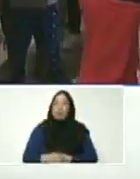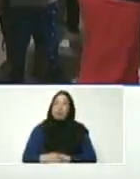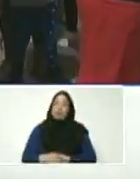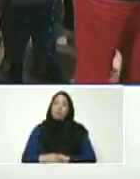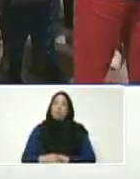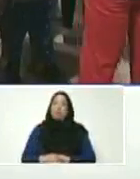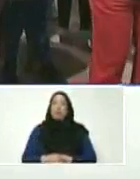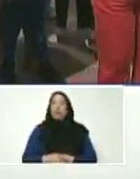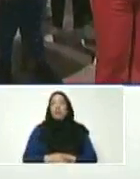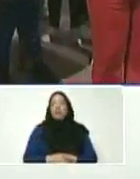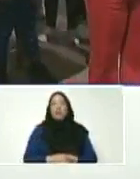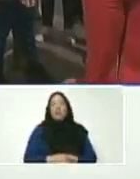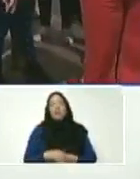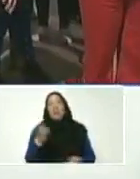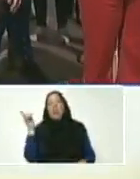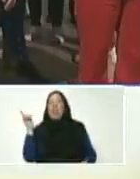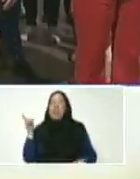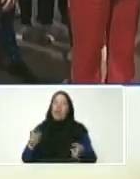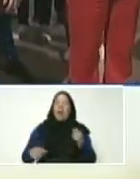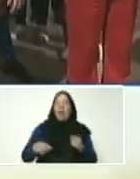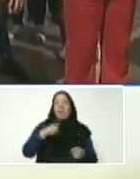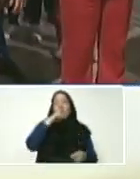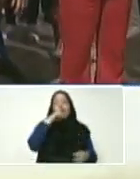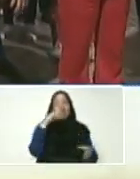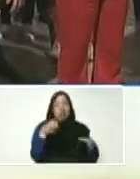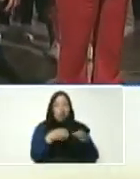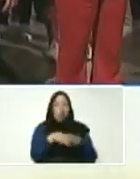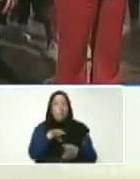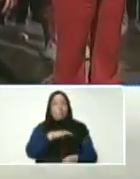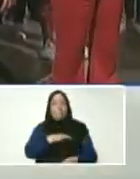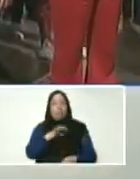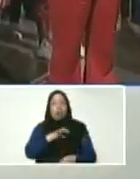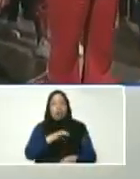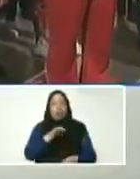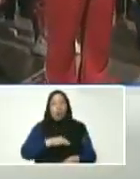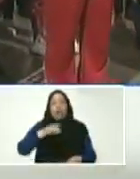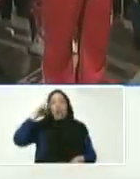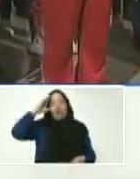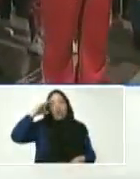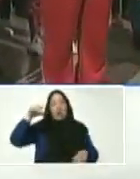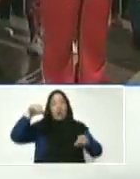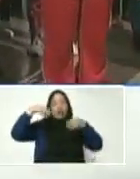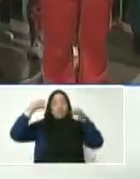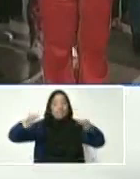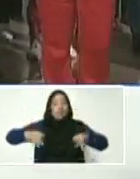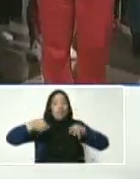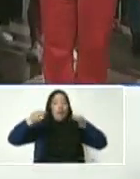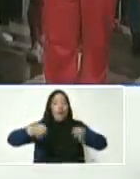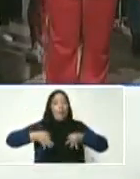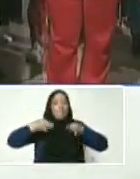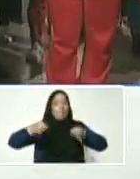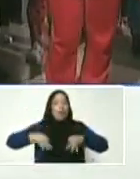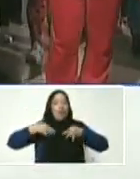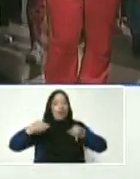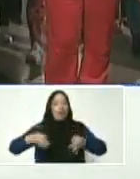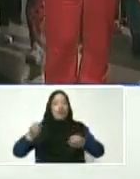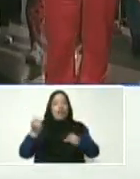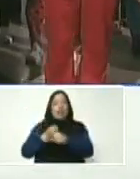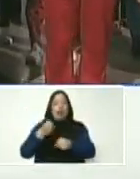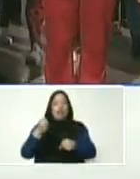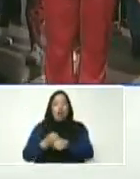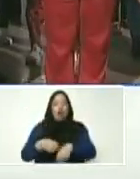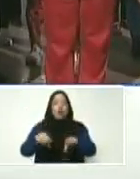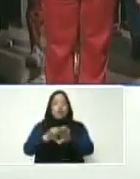Así mismo es, las Bricomiles llegaron para quedarse. Brigadas comunitarias militares de educación, de salud.